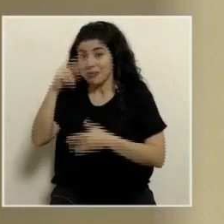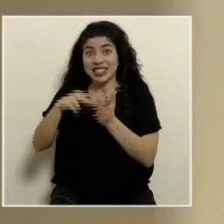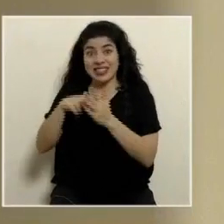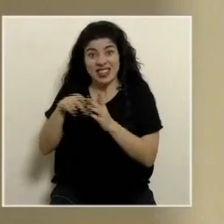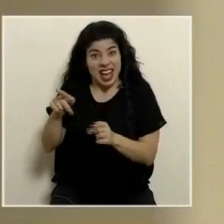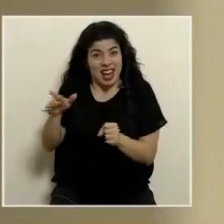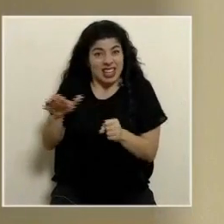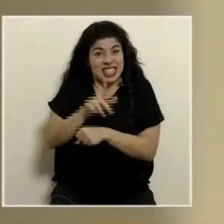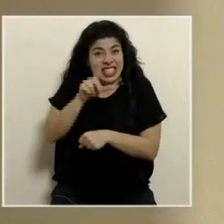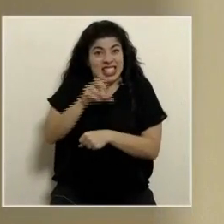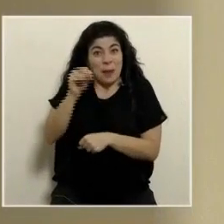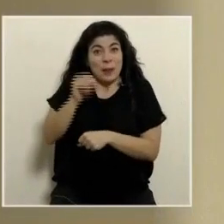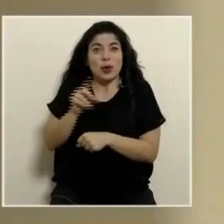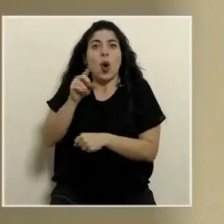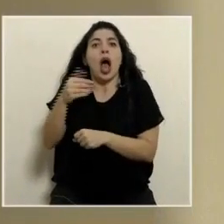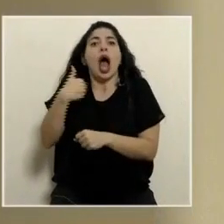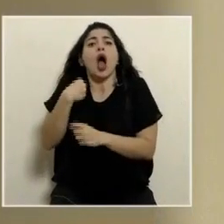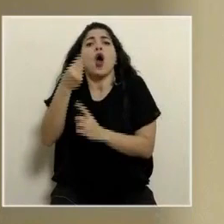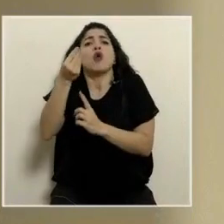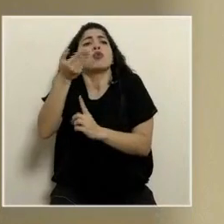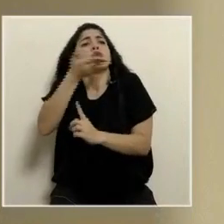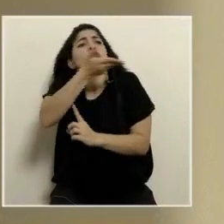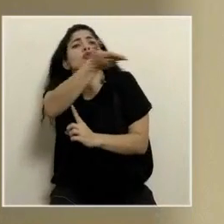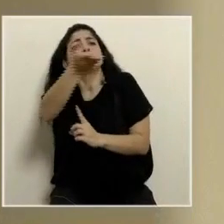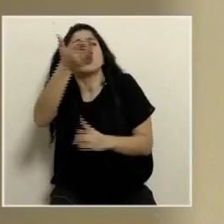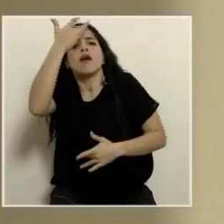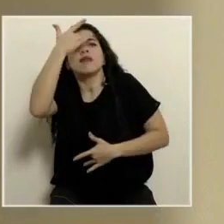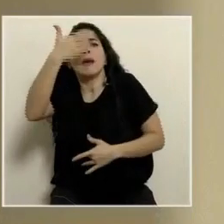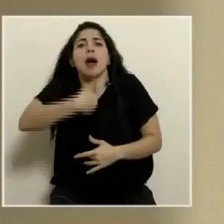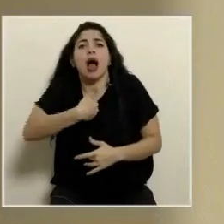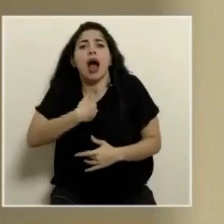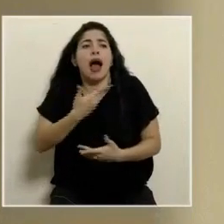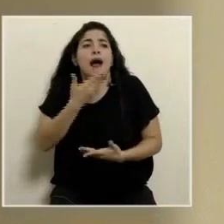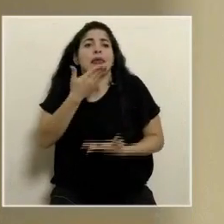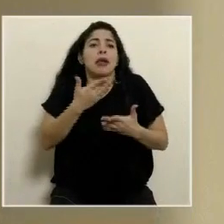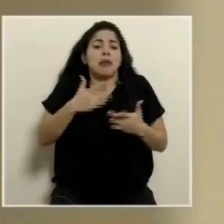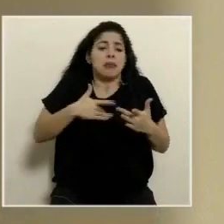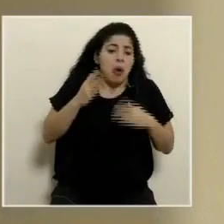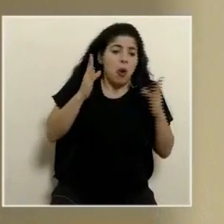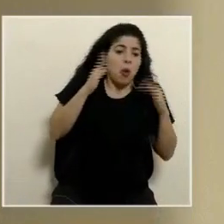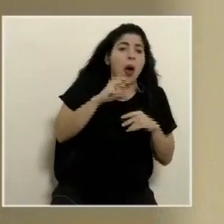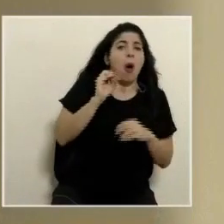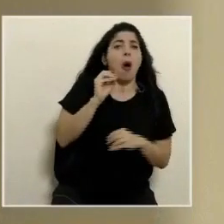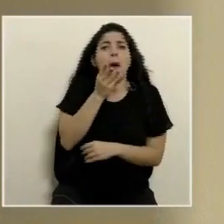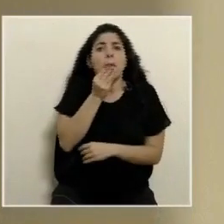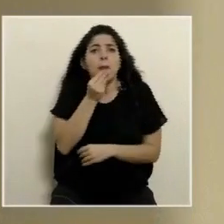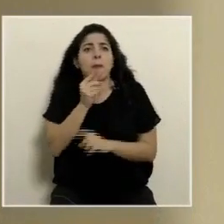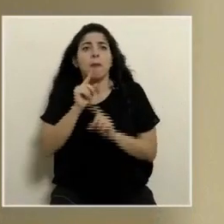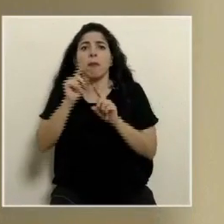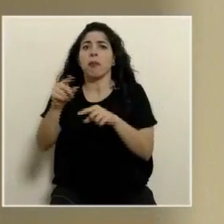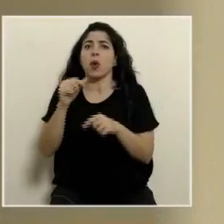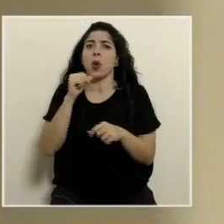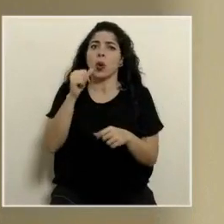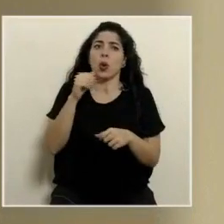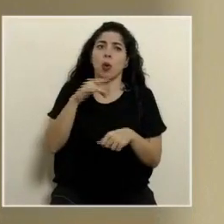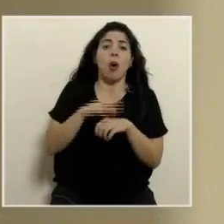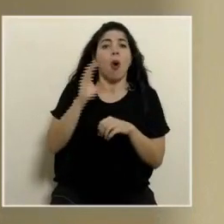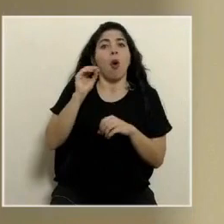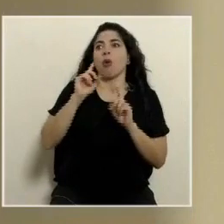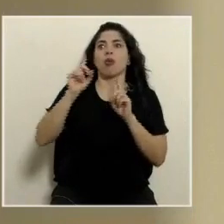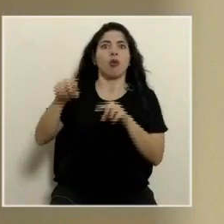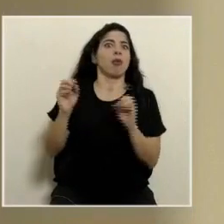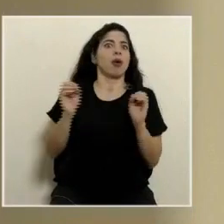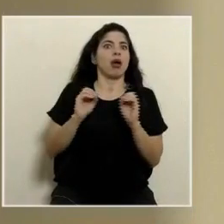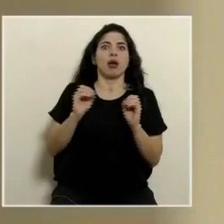ocurriendo. Hay mucha gente que está sin síntomas, porque hay gente que no va, no consulta a tiempo, o del todo no consulta.